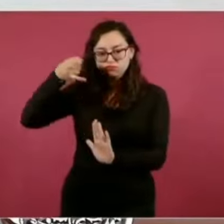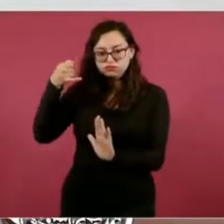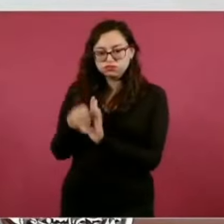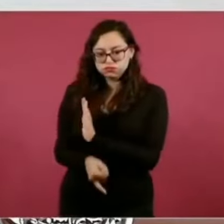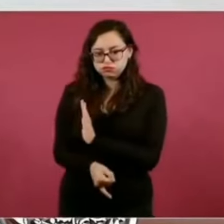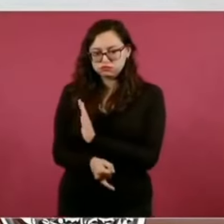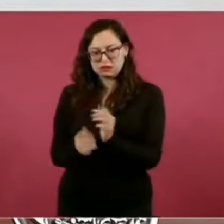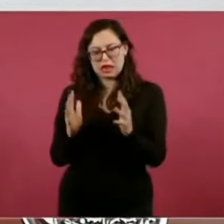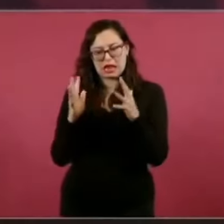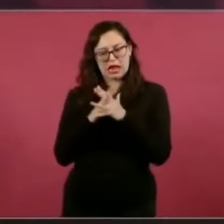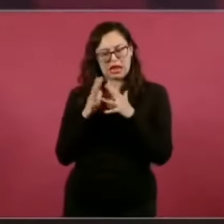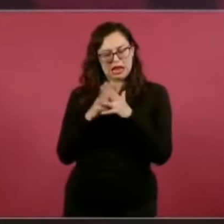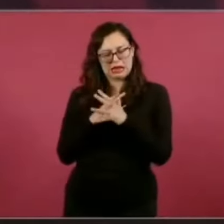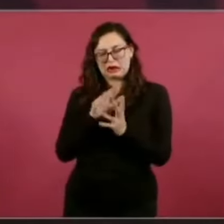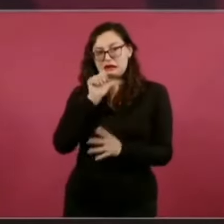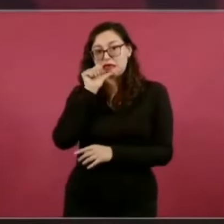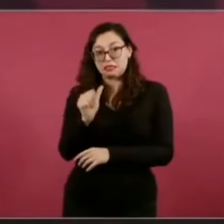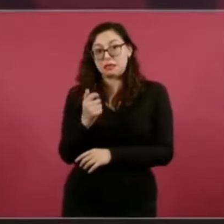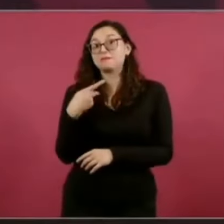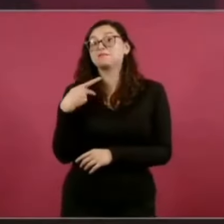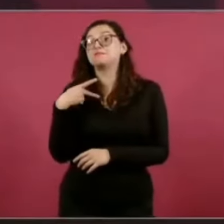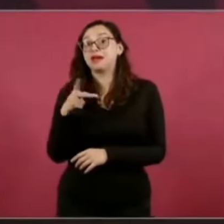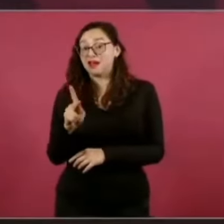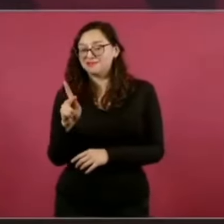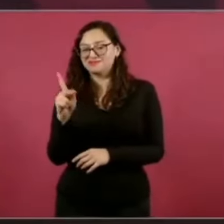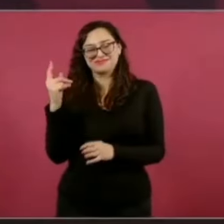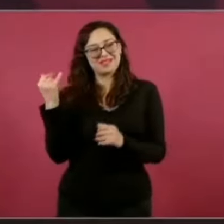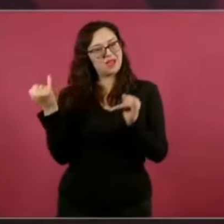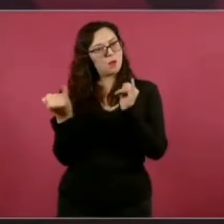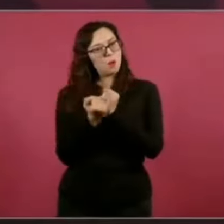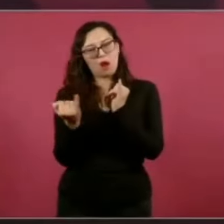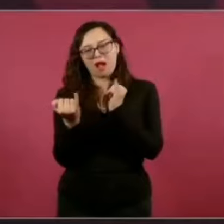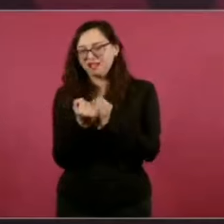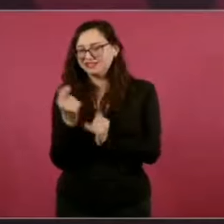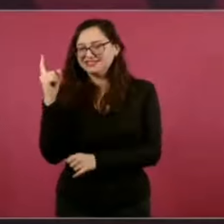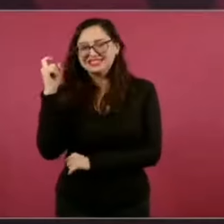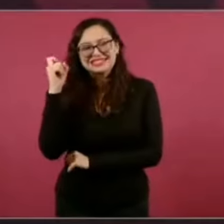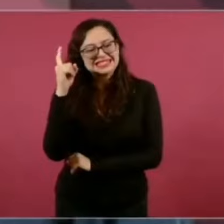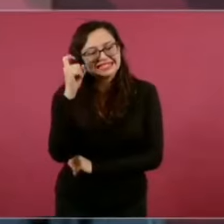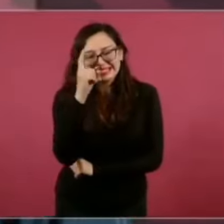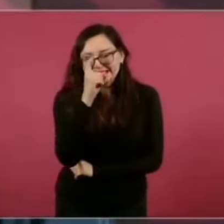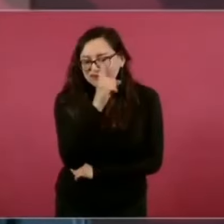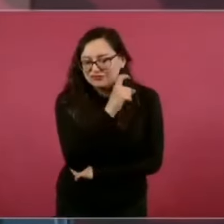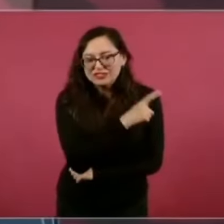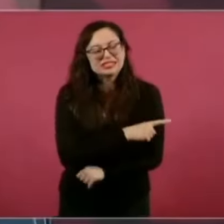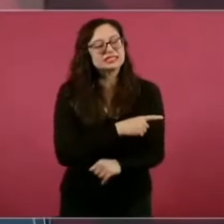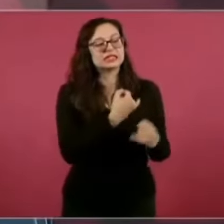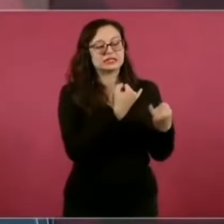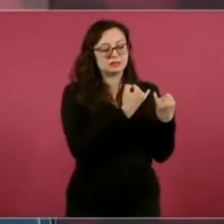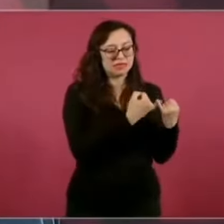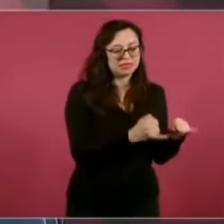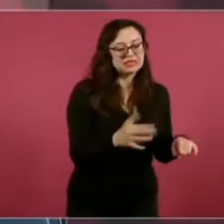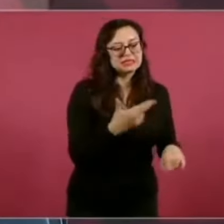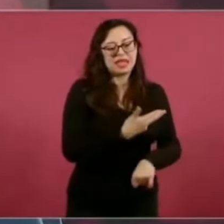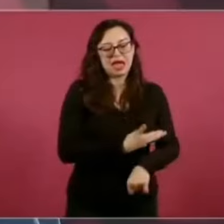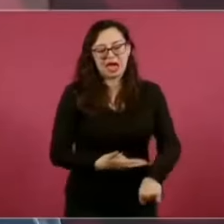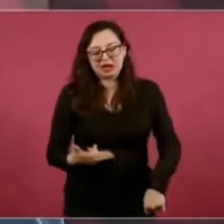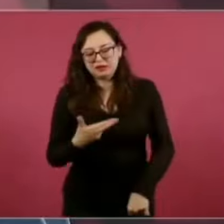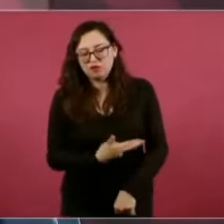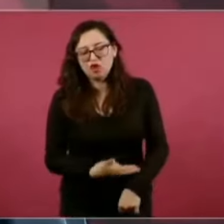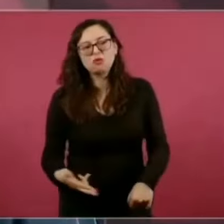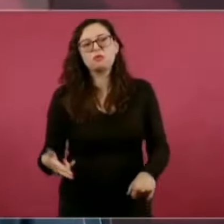pacífica, pero igual de profunda que la independencia, que la reforma, que